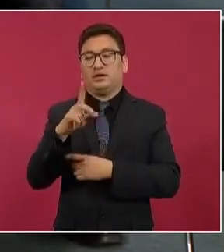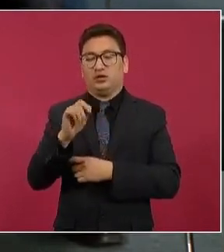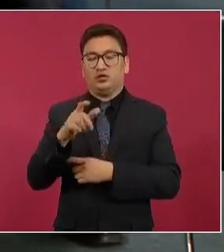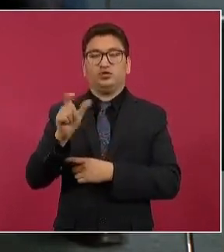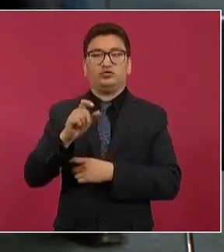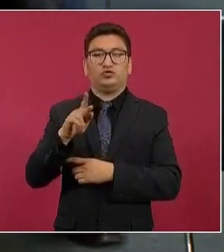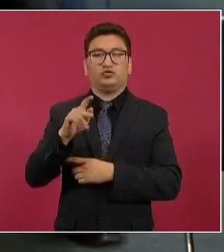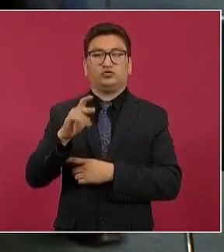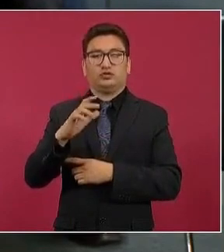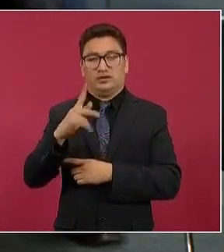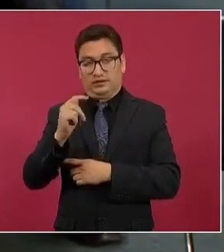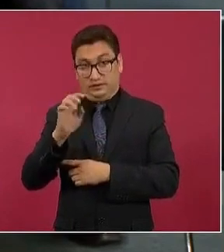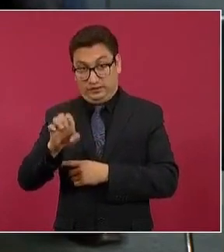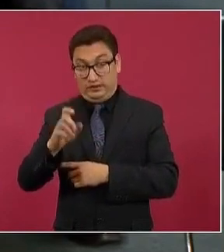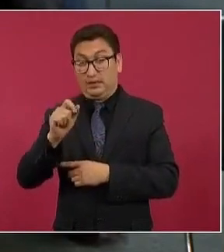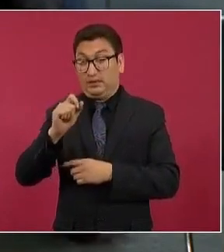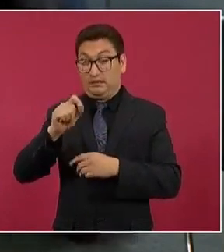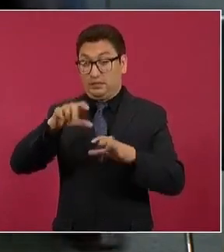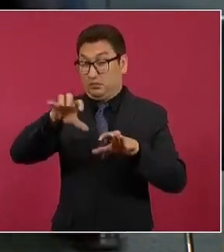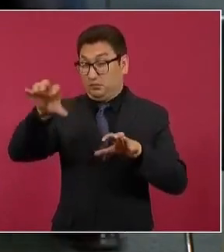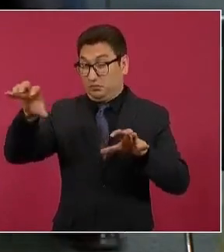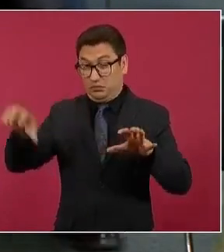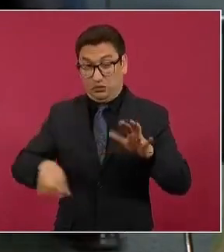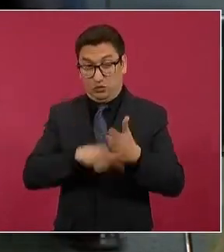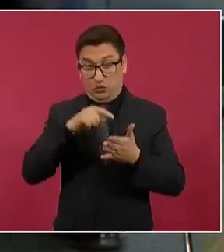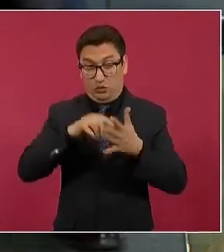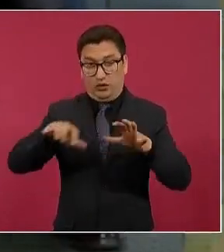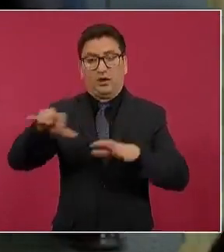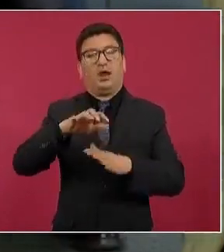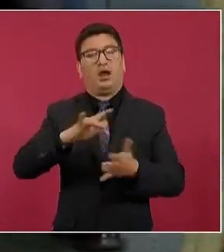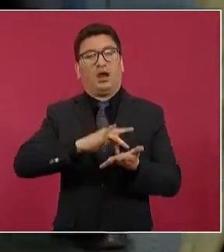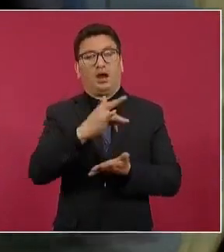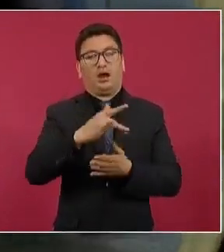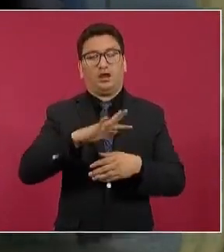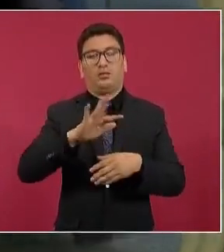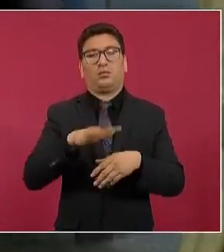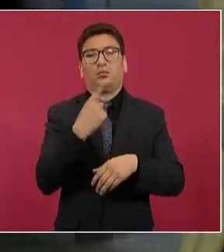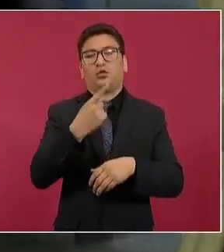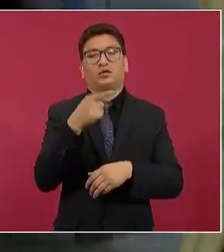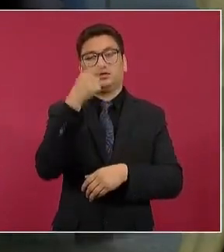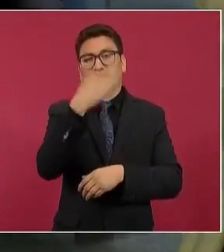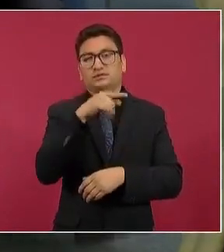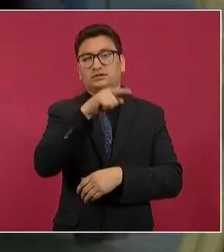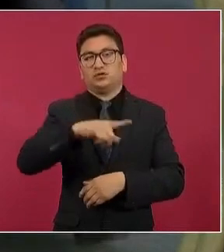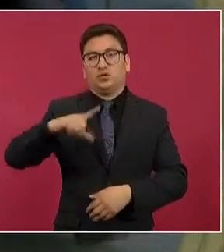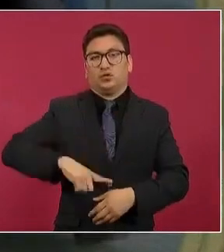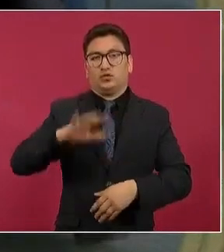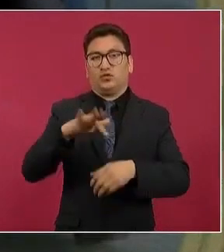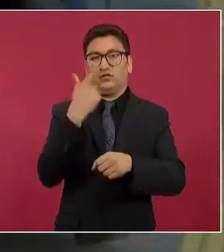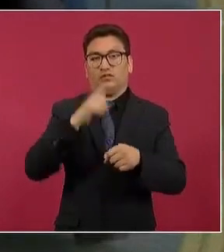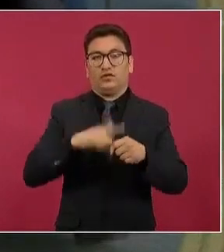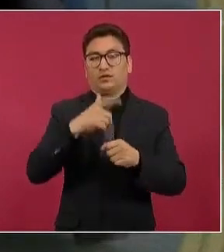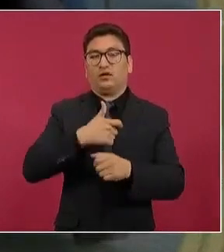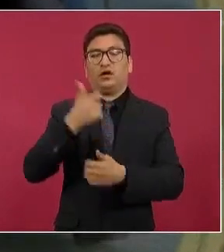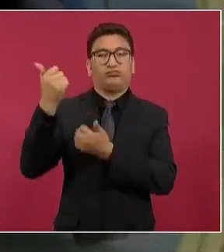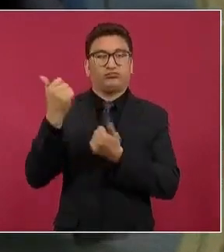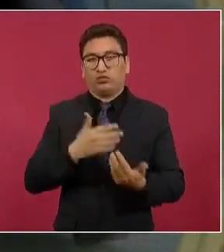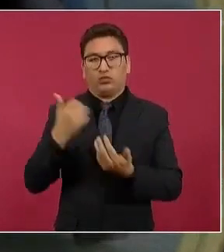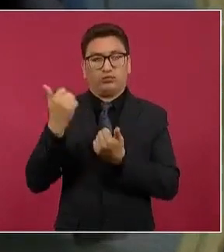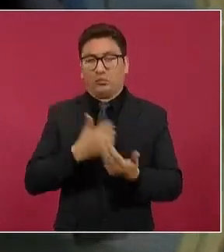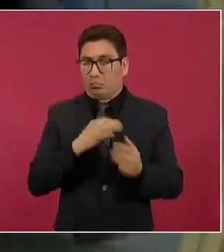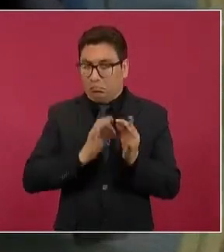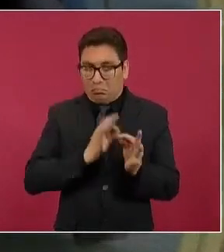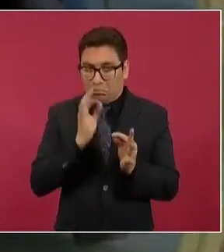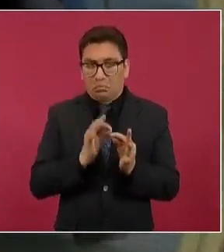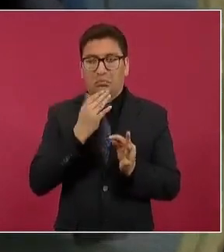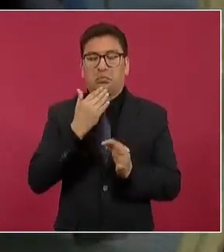Y mencionaba que están muy agradecidos con el gobierno federal por la prontitud de la llegada de las vacunas, pero al mismo tiempo